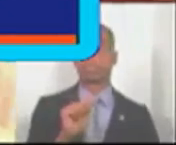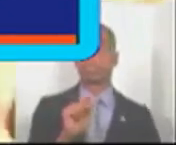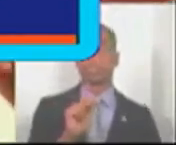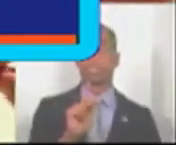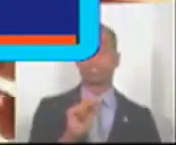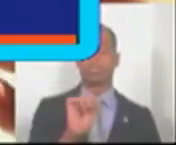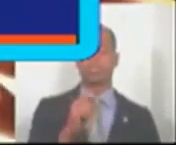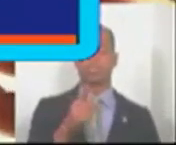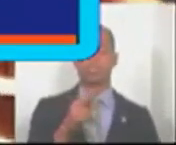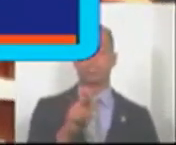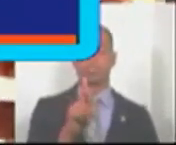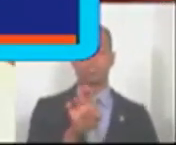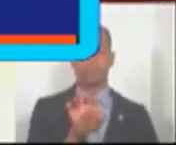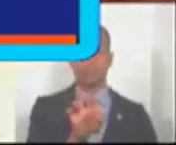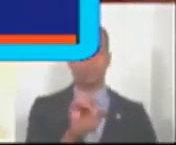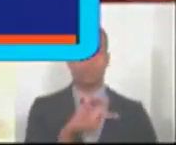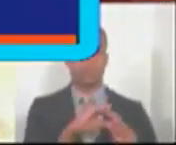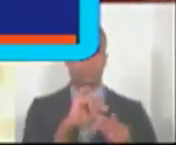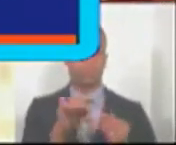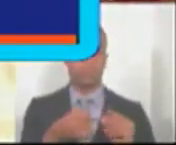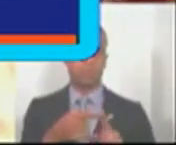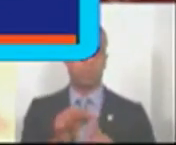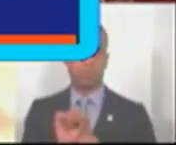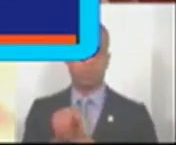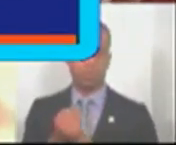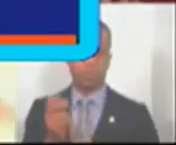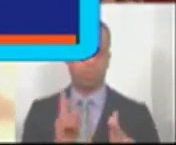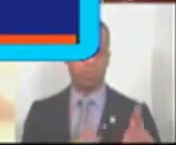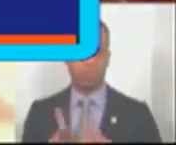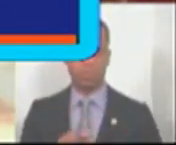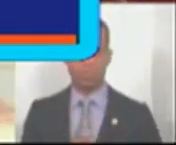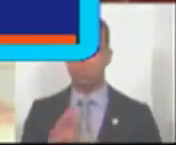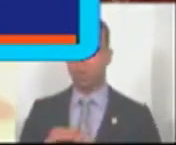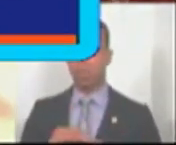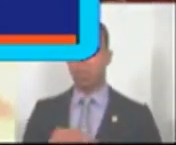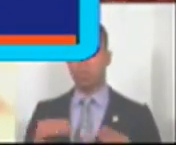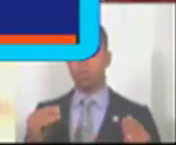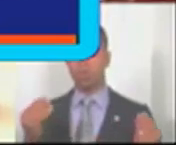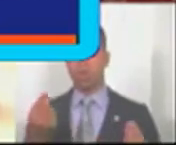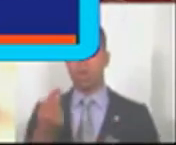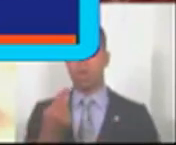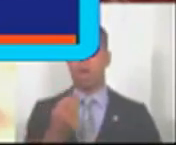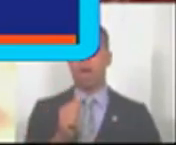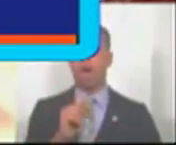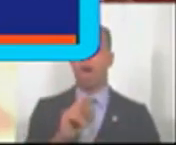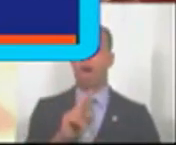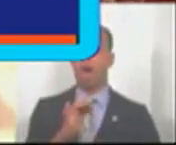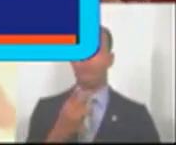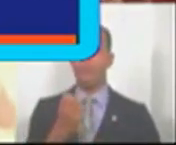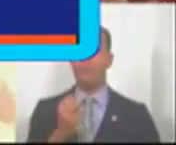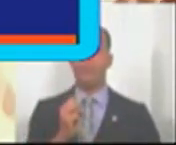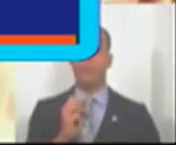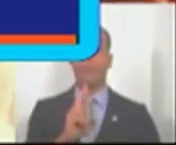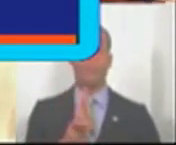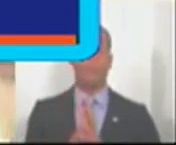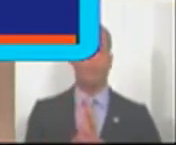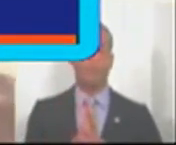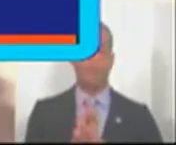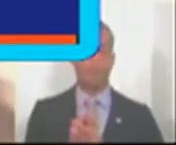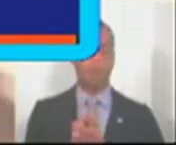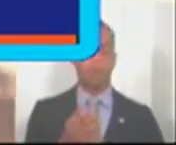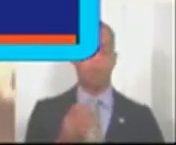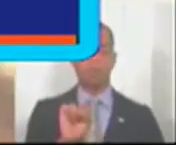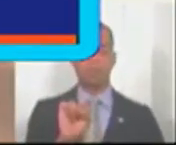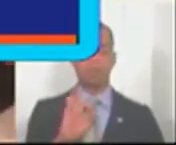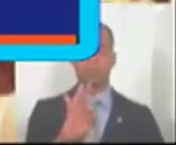condición humana, no habla del software, ni del hardware, ni de la revolución tecnológica, habla de algo